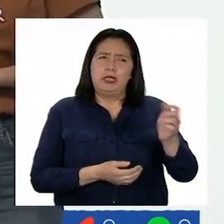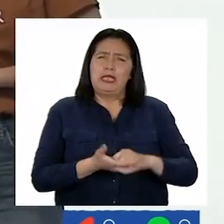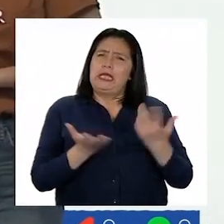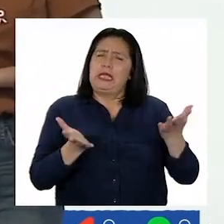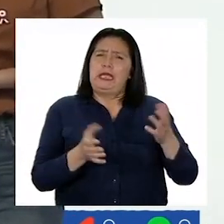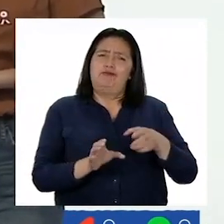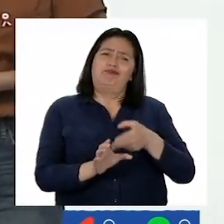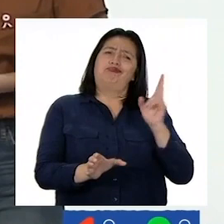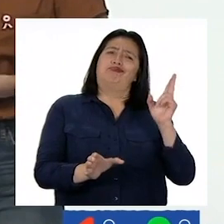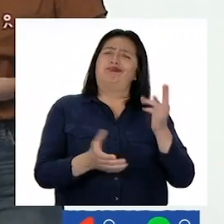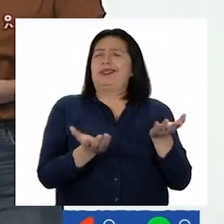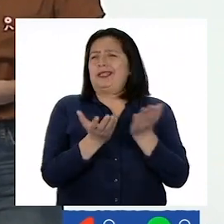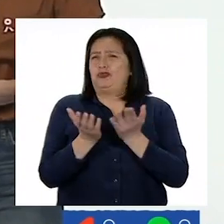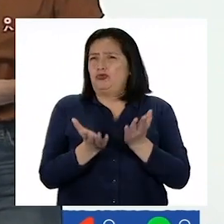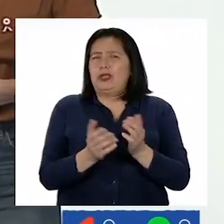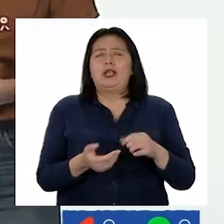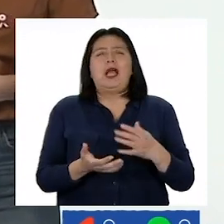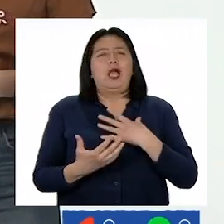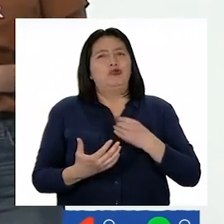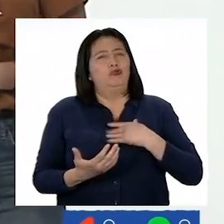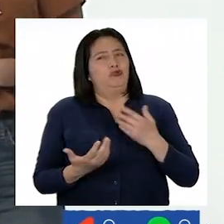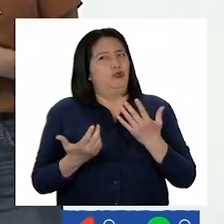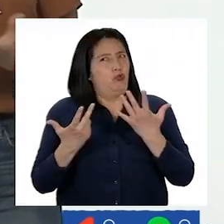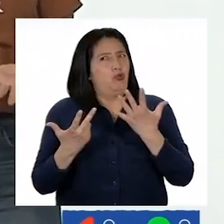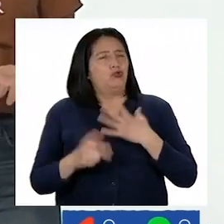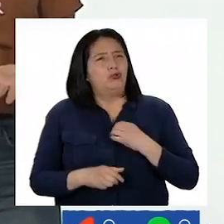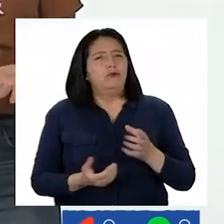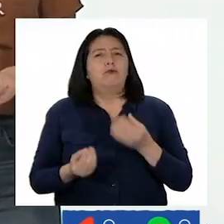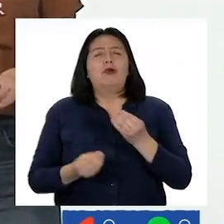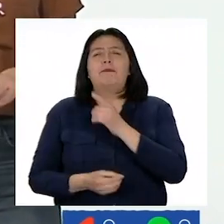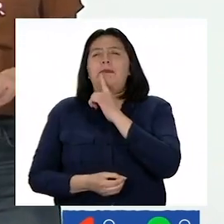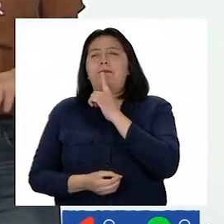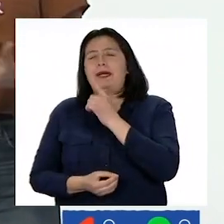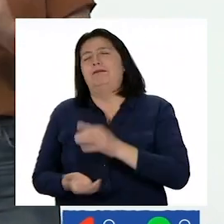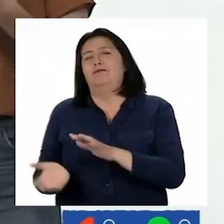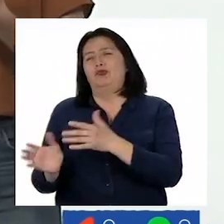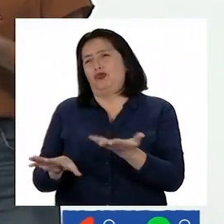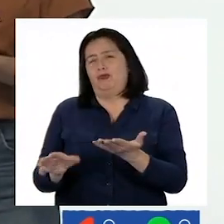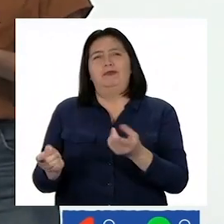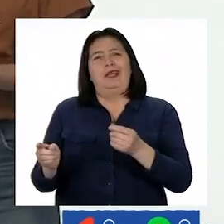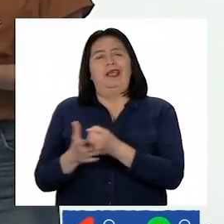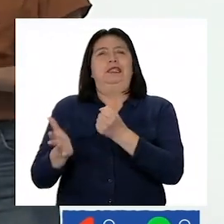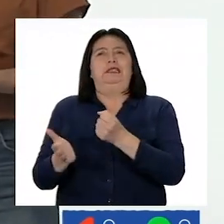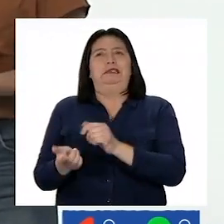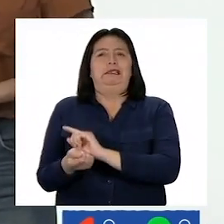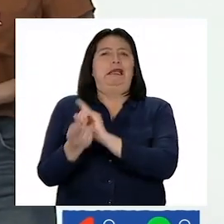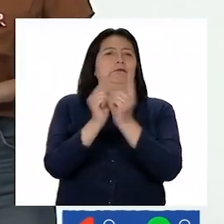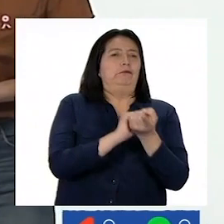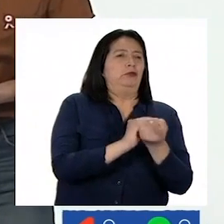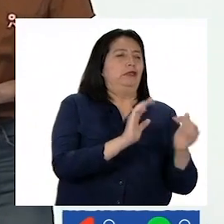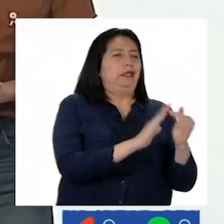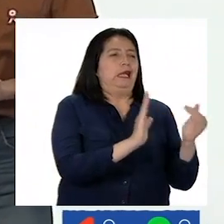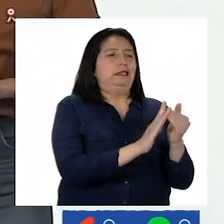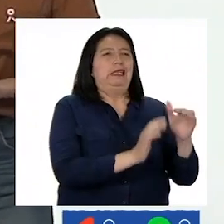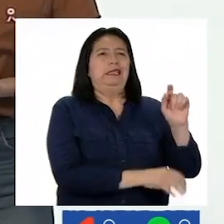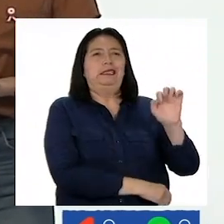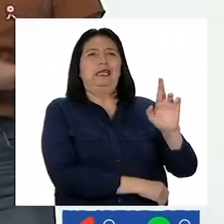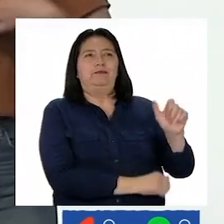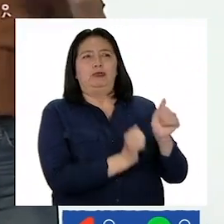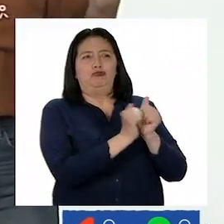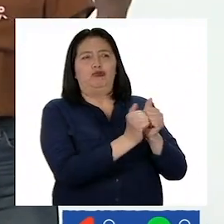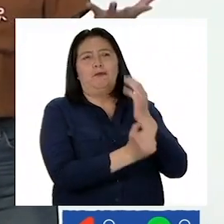sus estudios a la edad de 8 años porque su padre murió por un accidente y se mudó a Tarma para acompañar a su